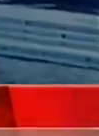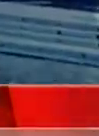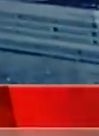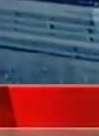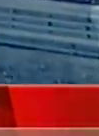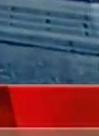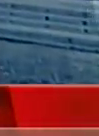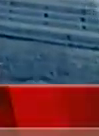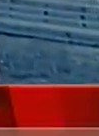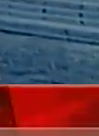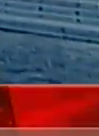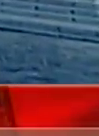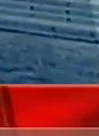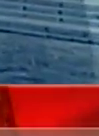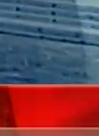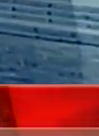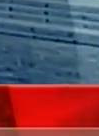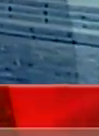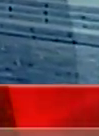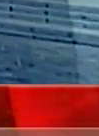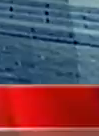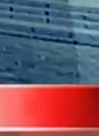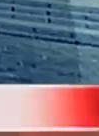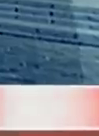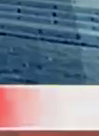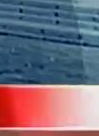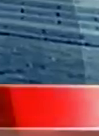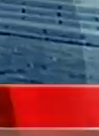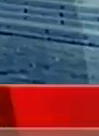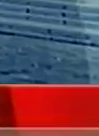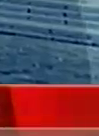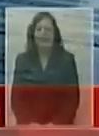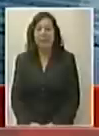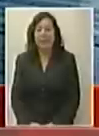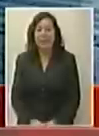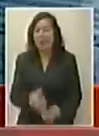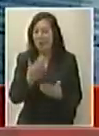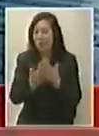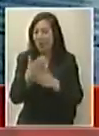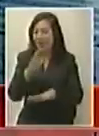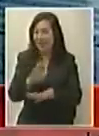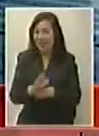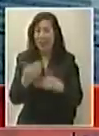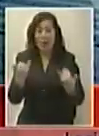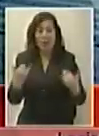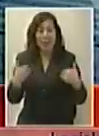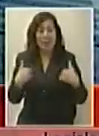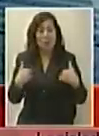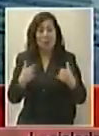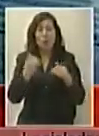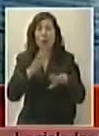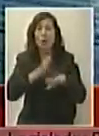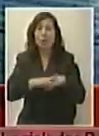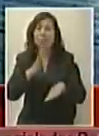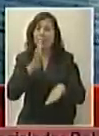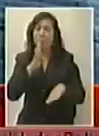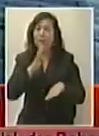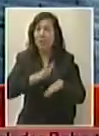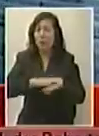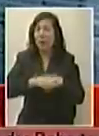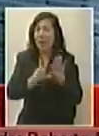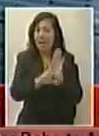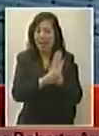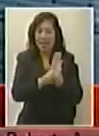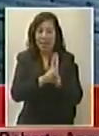est es muy buena noticia para los afiliados porque esta ley es en defensa de los afiliados durante